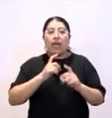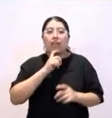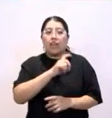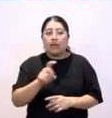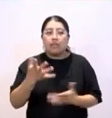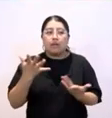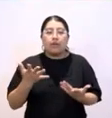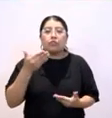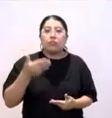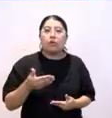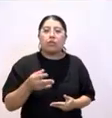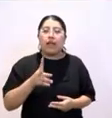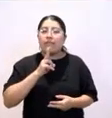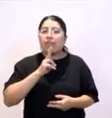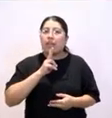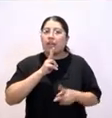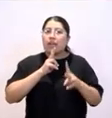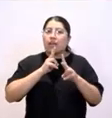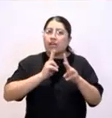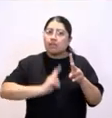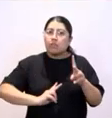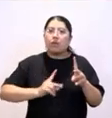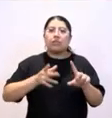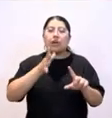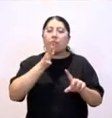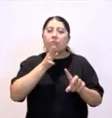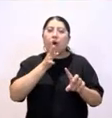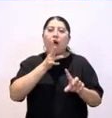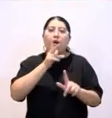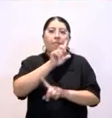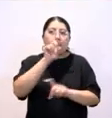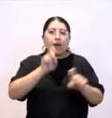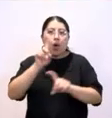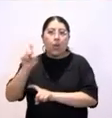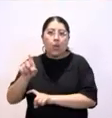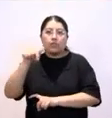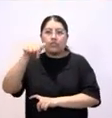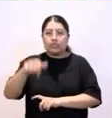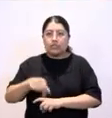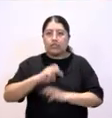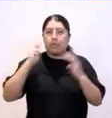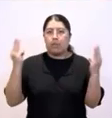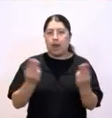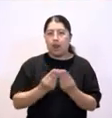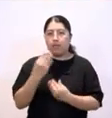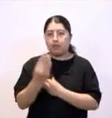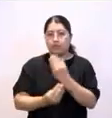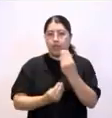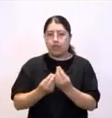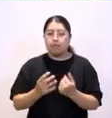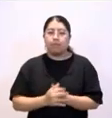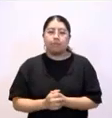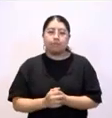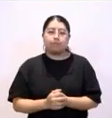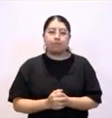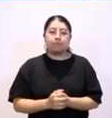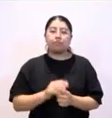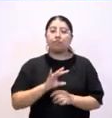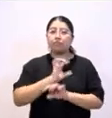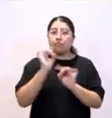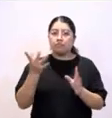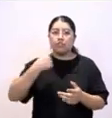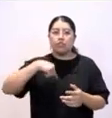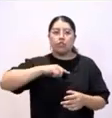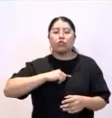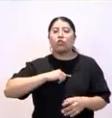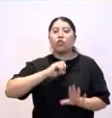respuesta, cumplida respuesta a las preguntas que se le formulen en este Parlamento. Y es que, efectivamente, aprobamos una ley